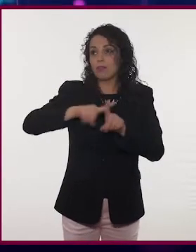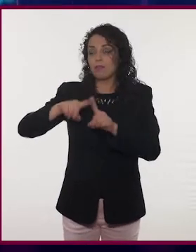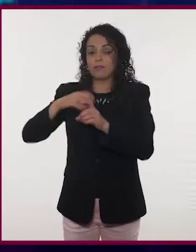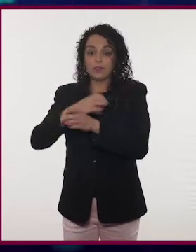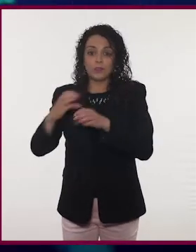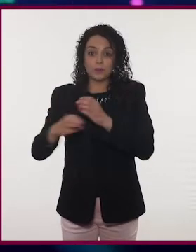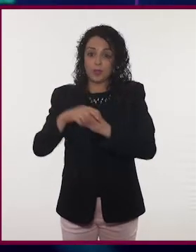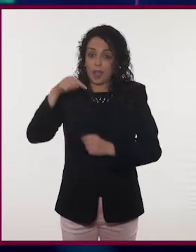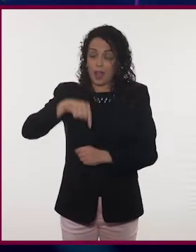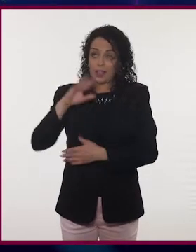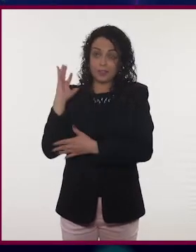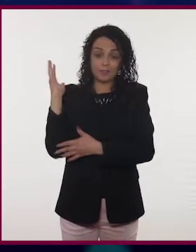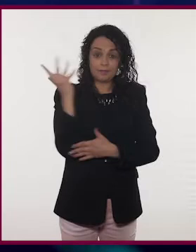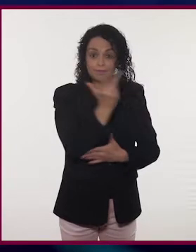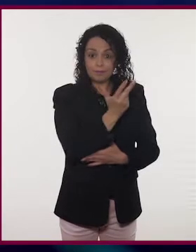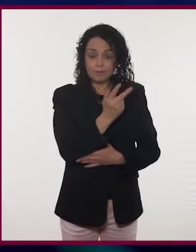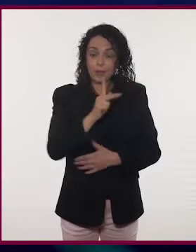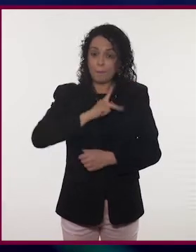que